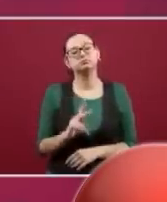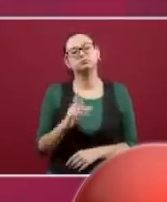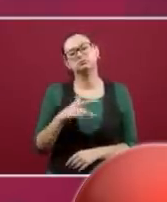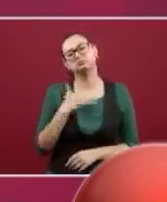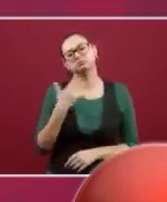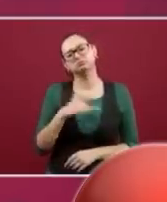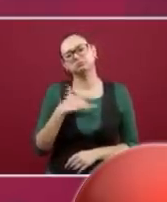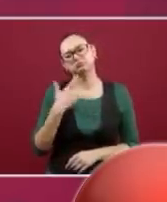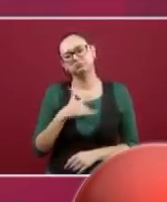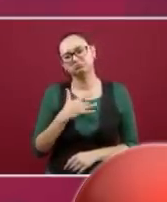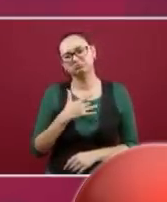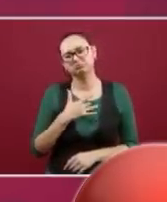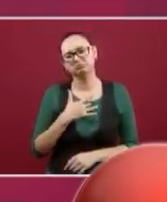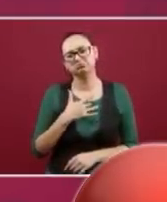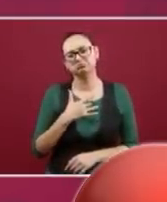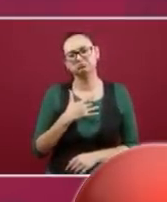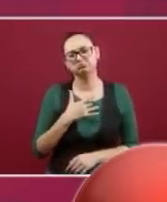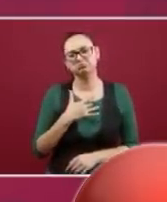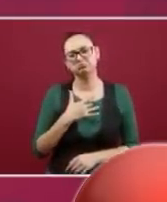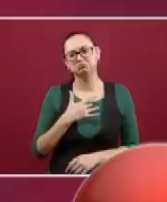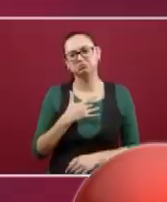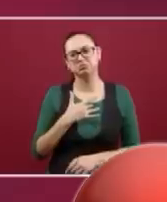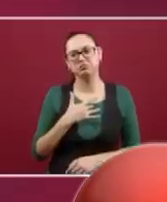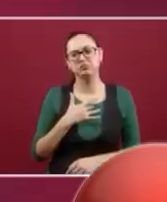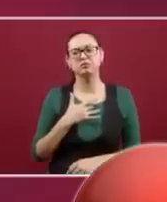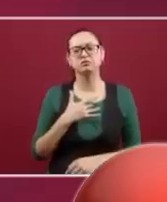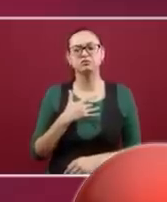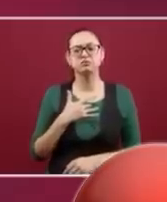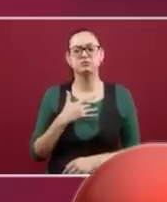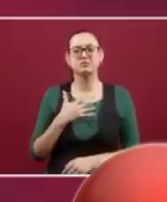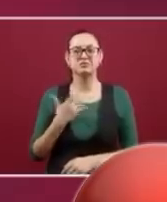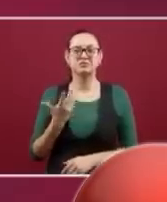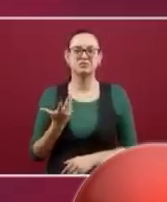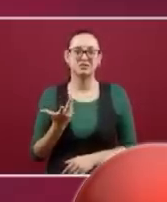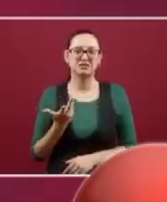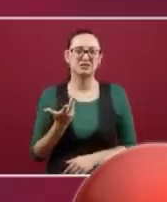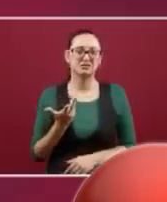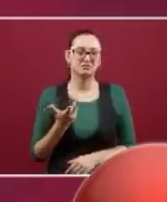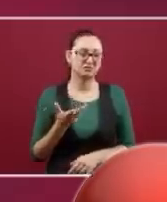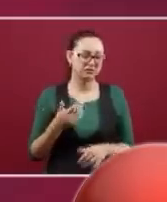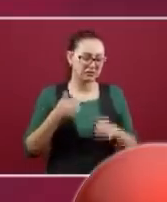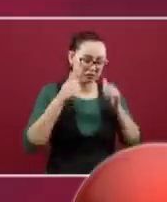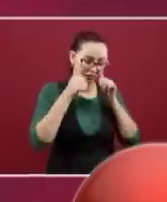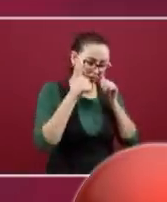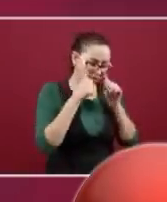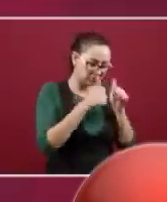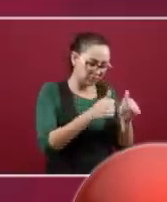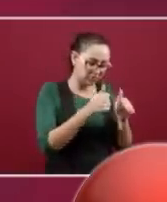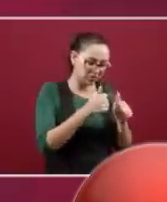que quedarnos anclados pues, en lo mismo